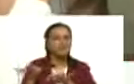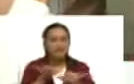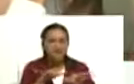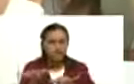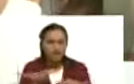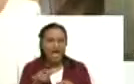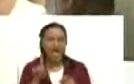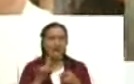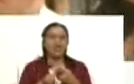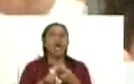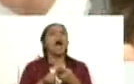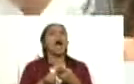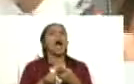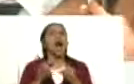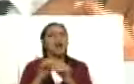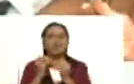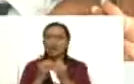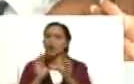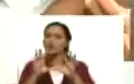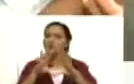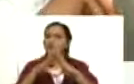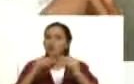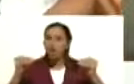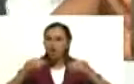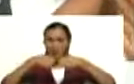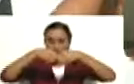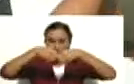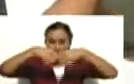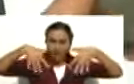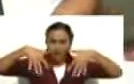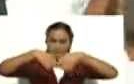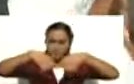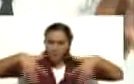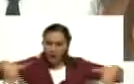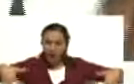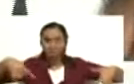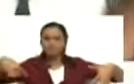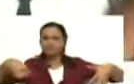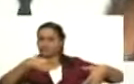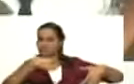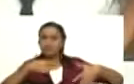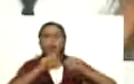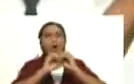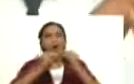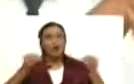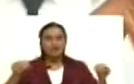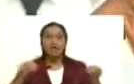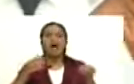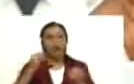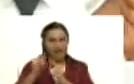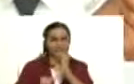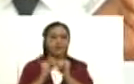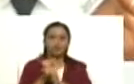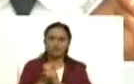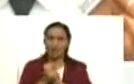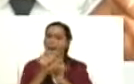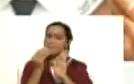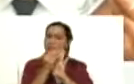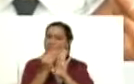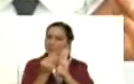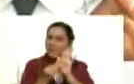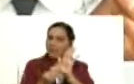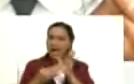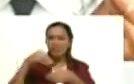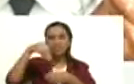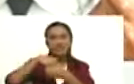General. Todas las estructuras internacionales la tienen. ¿Por qué CELAC no la va a tener? Tenemos que darnos nuestra estructura interna